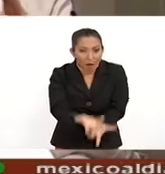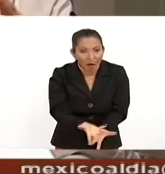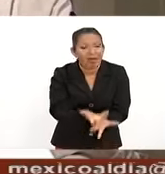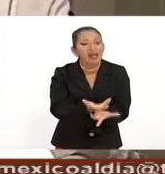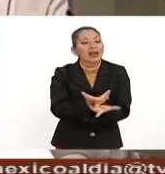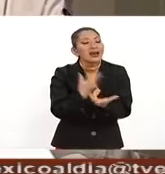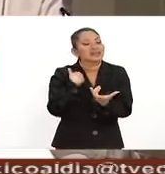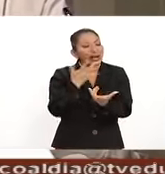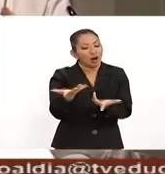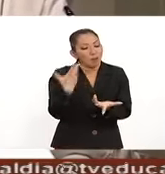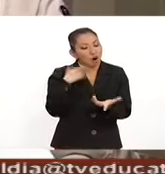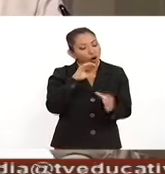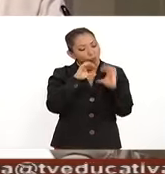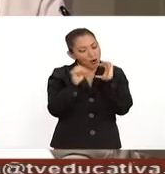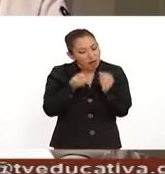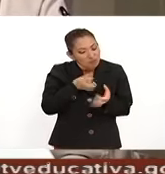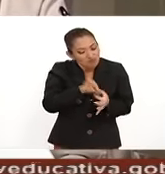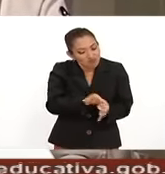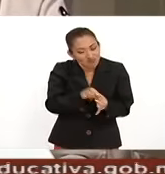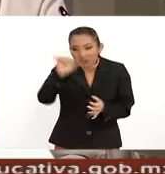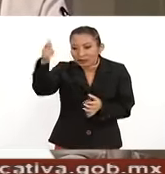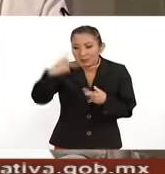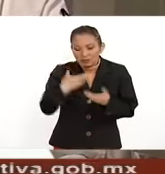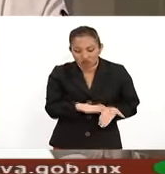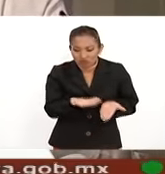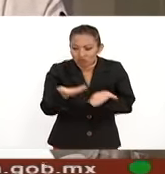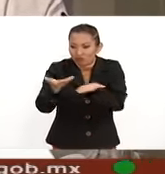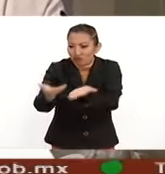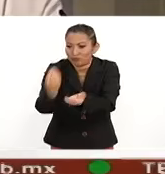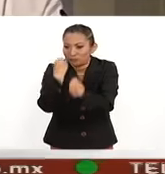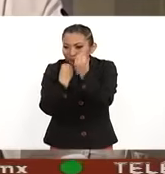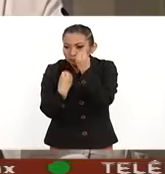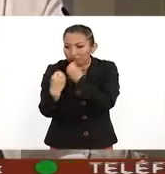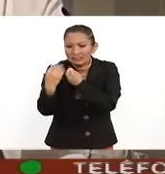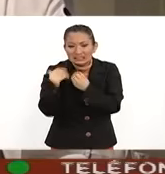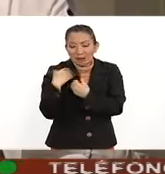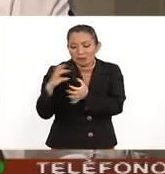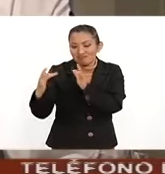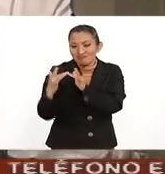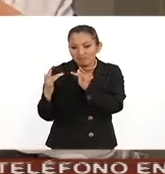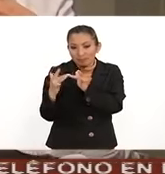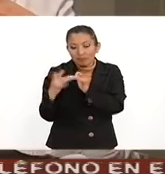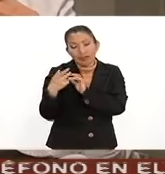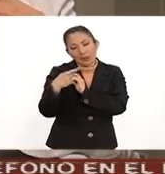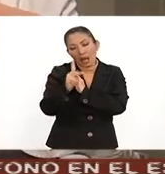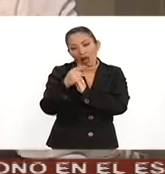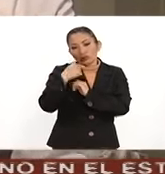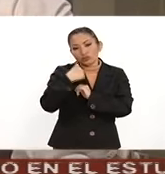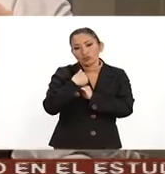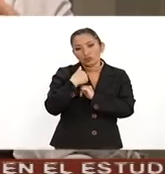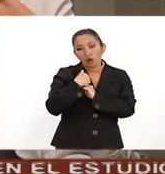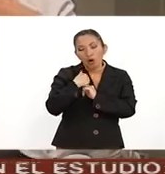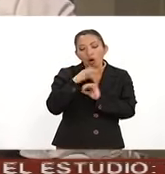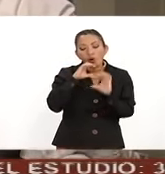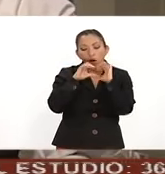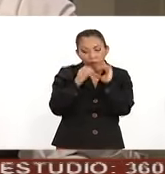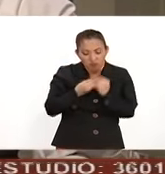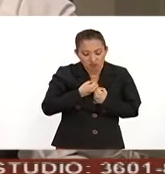estás dando, te estás comunicando con el otro. Y sin embargo, obviamente yo comunico